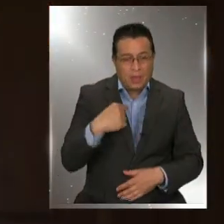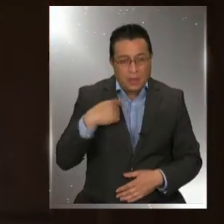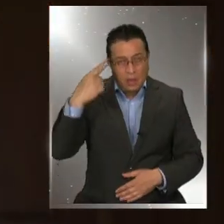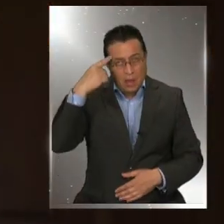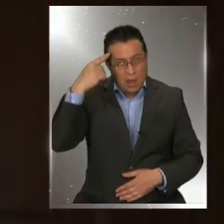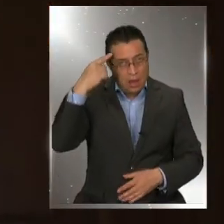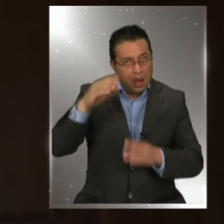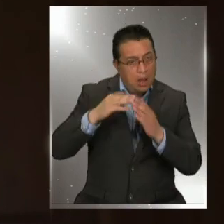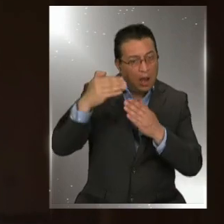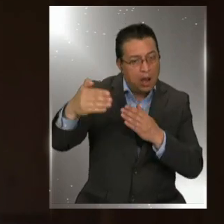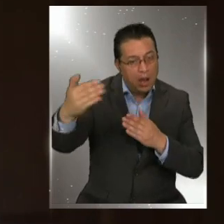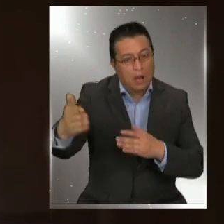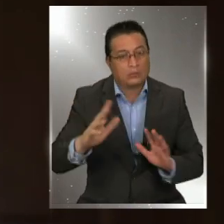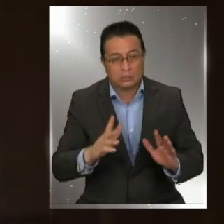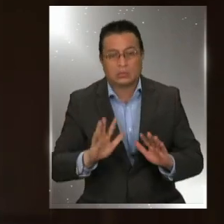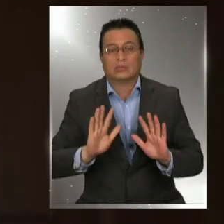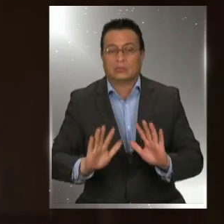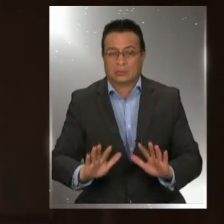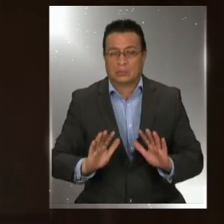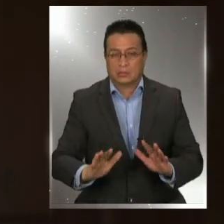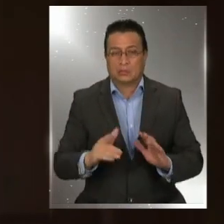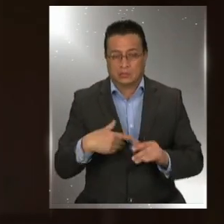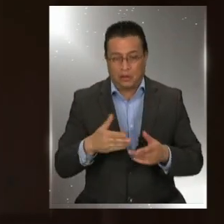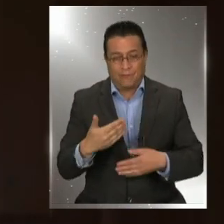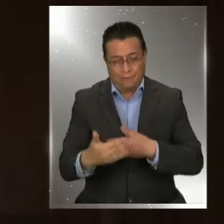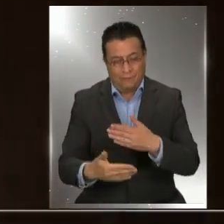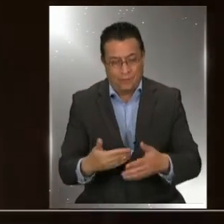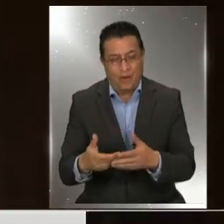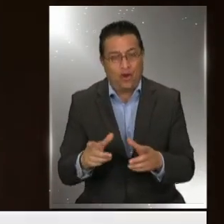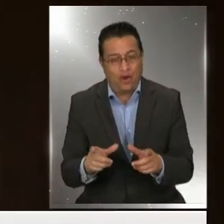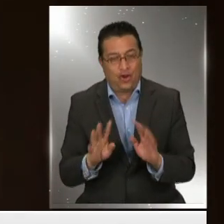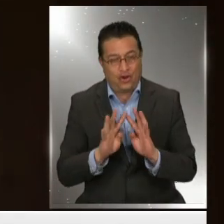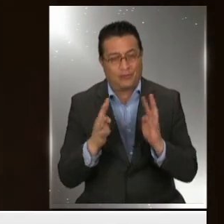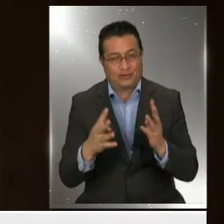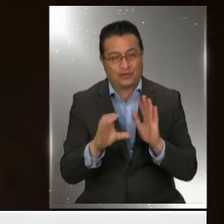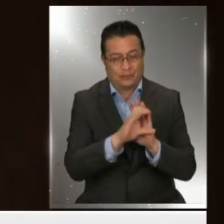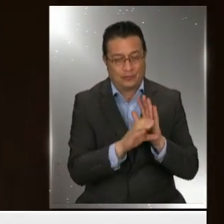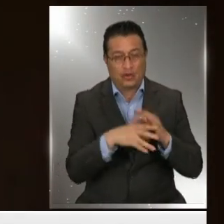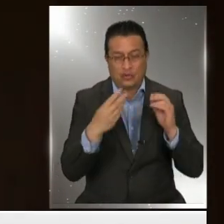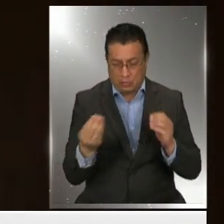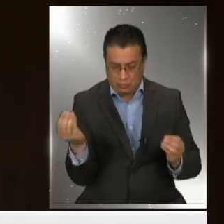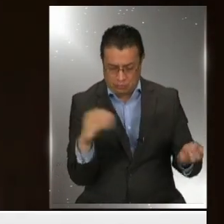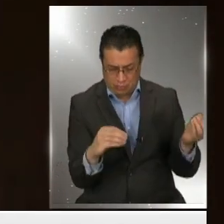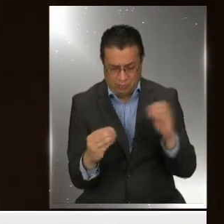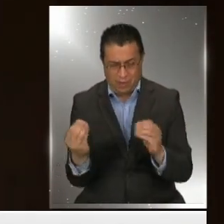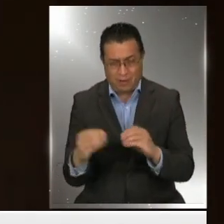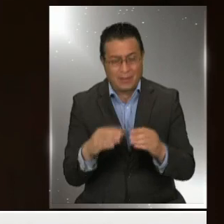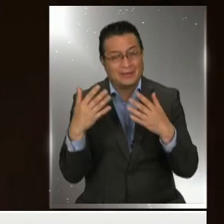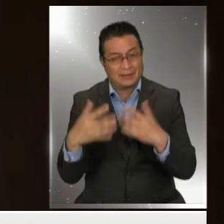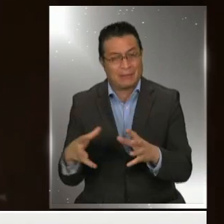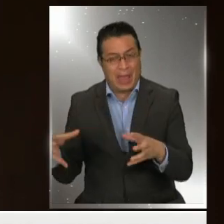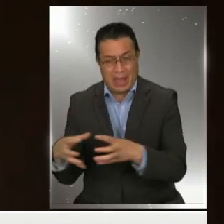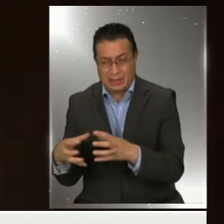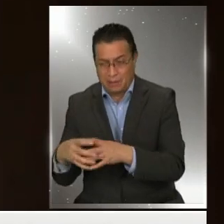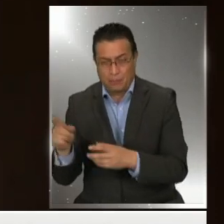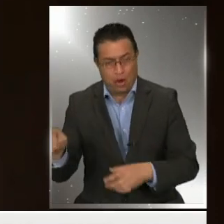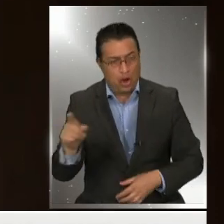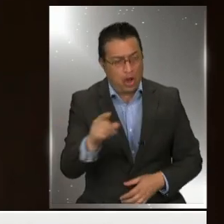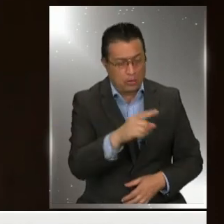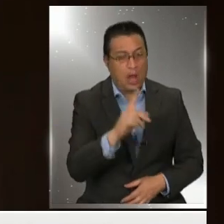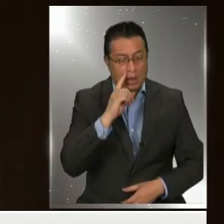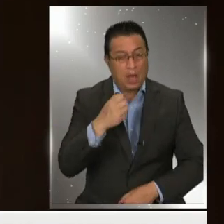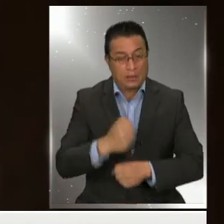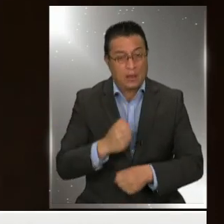en extender el plazo de funcionamiento de la Convención Constitucional. Los borradores que hemos estado preparando los distintos equipos dan cuenta de que el